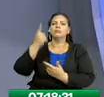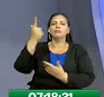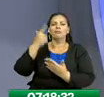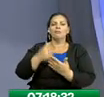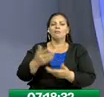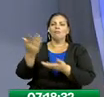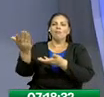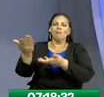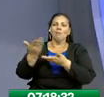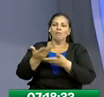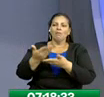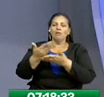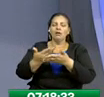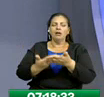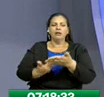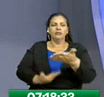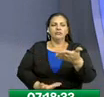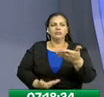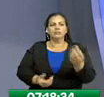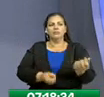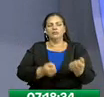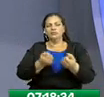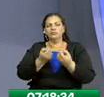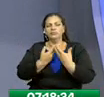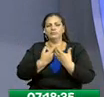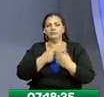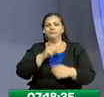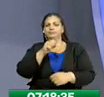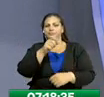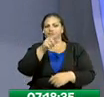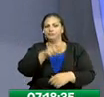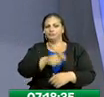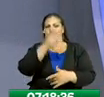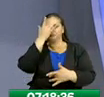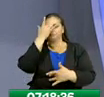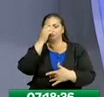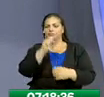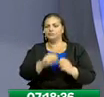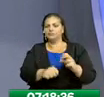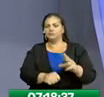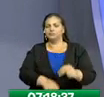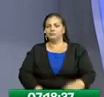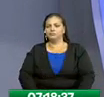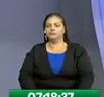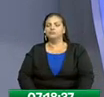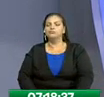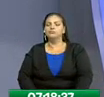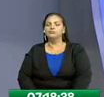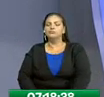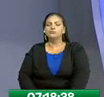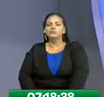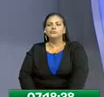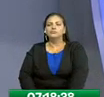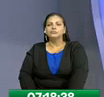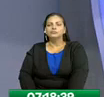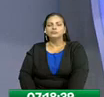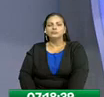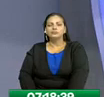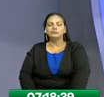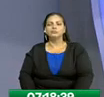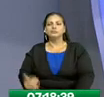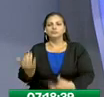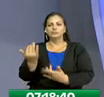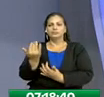del país, Ecuador es el que está liderando esta gestión. Dios quiera que se nos pueda resolver en los próximos